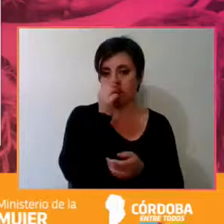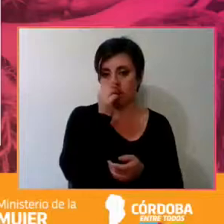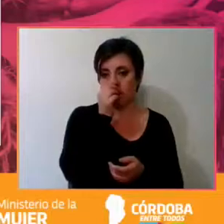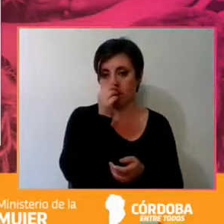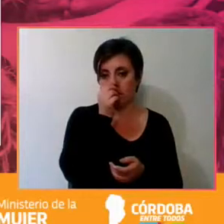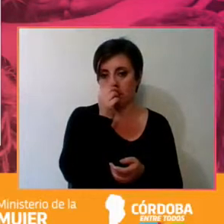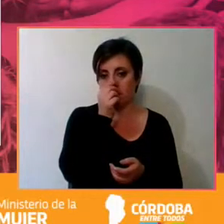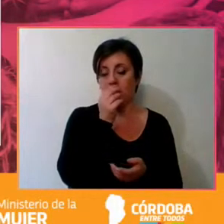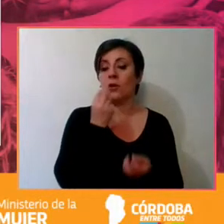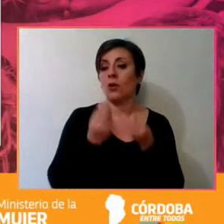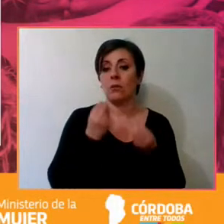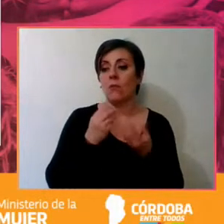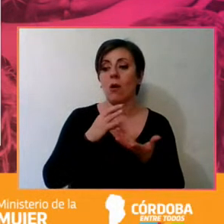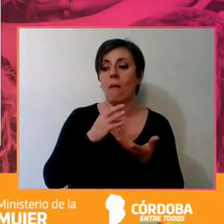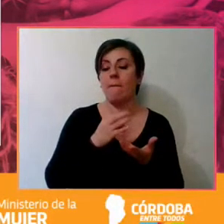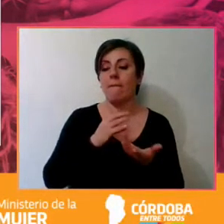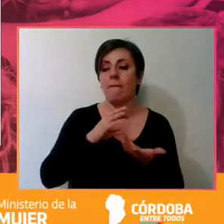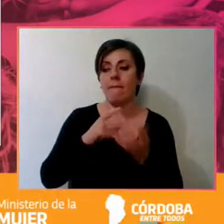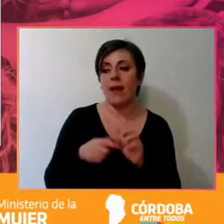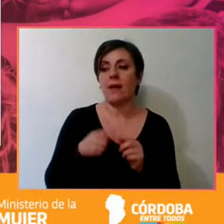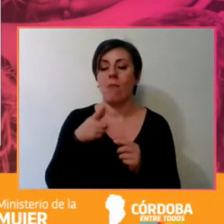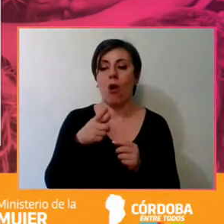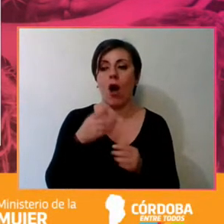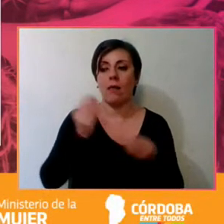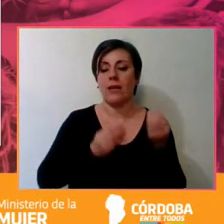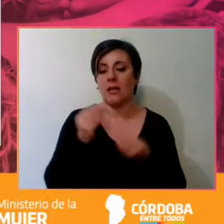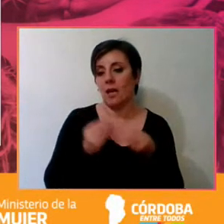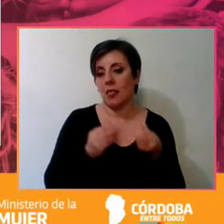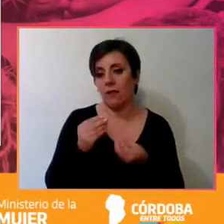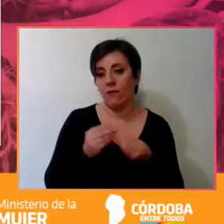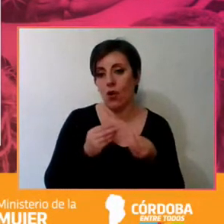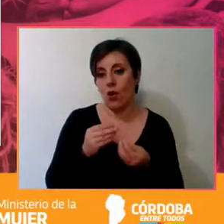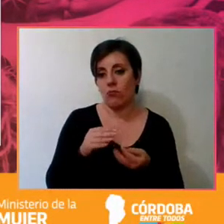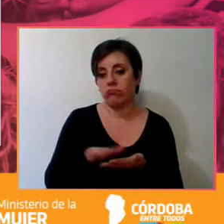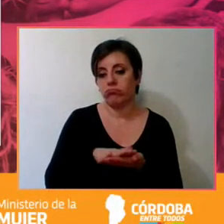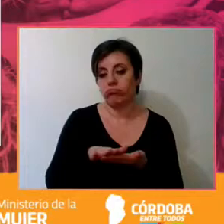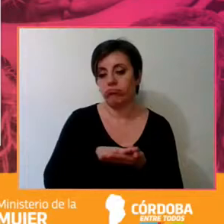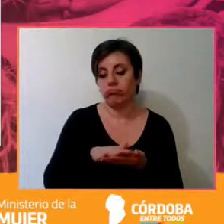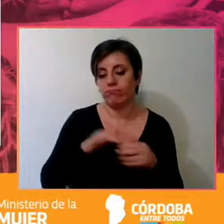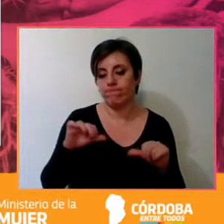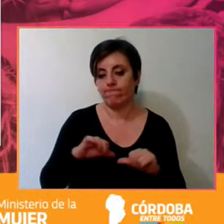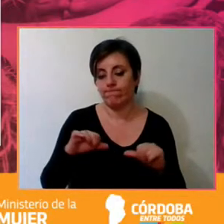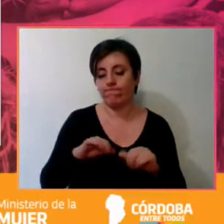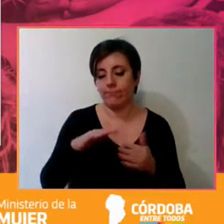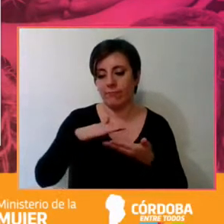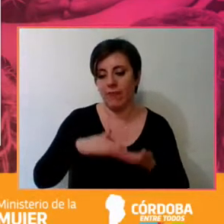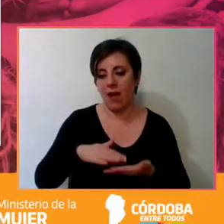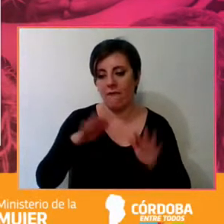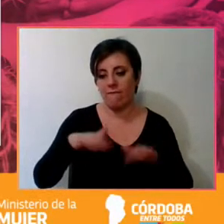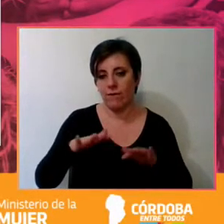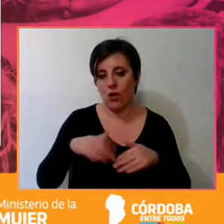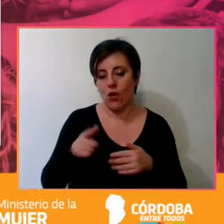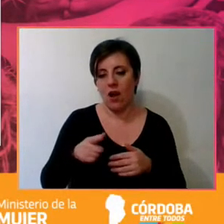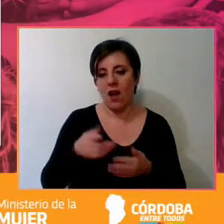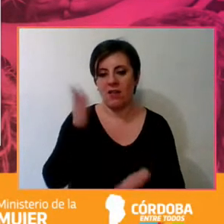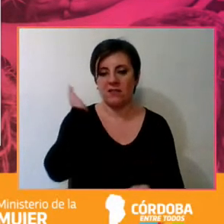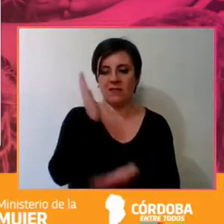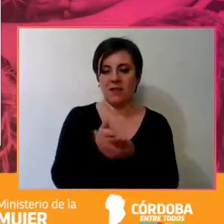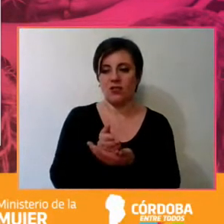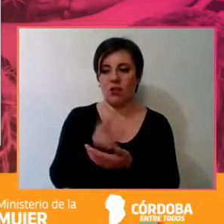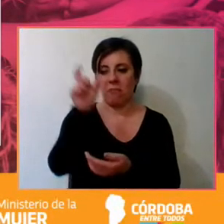de un mecanismo administrativo, generalmente, muy bajo. Mucho más baja era la sanción que podía recibir un